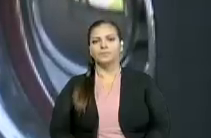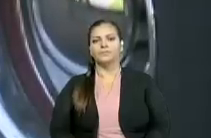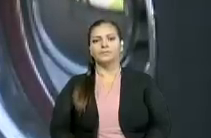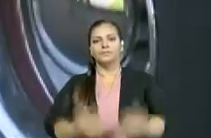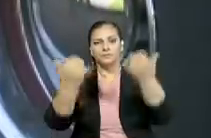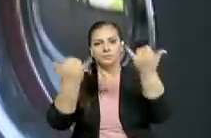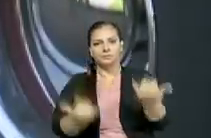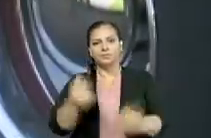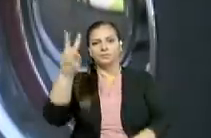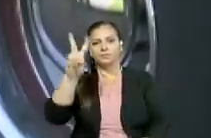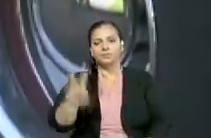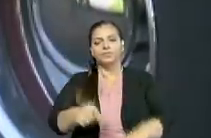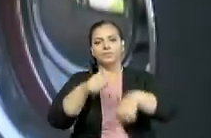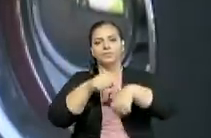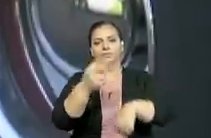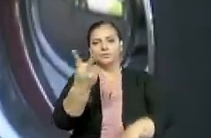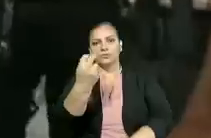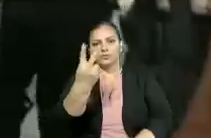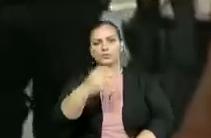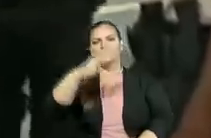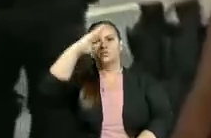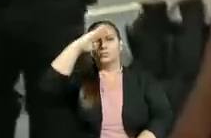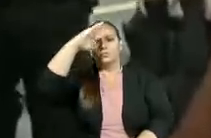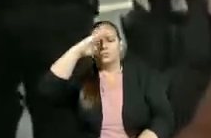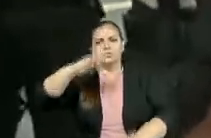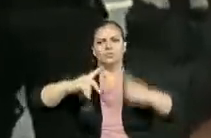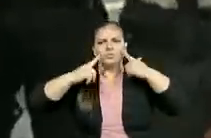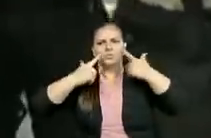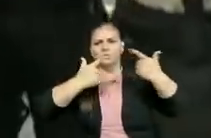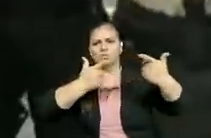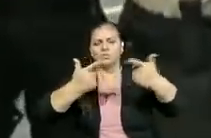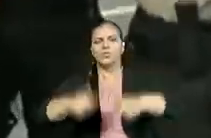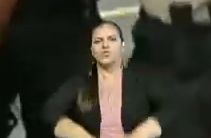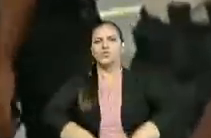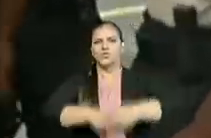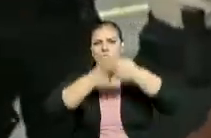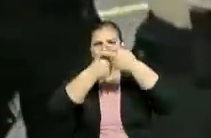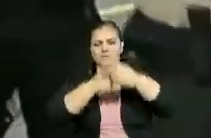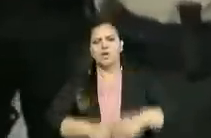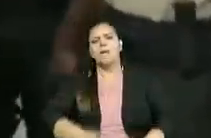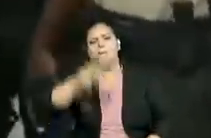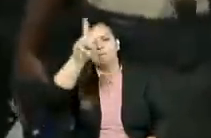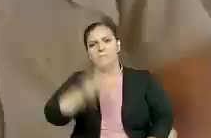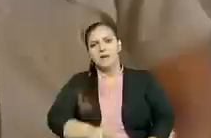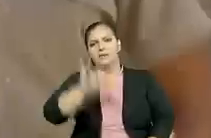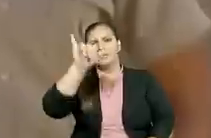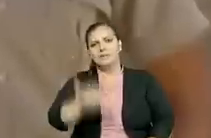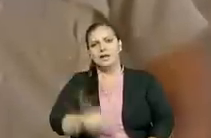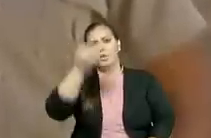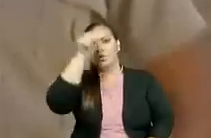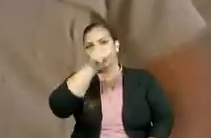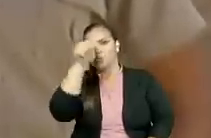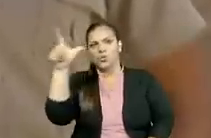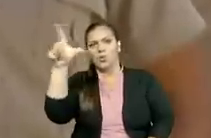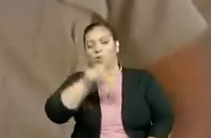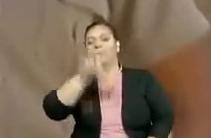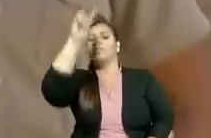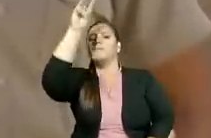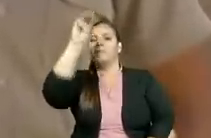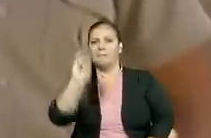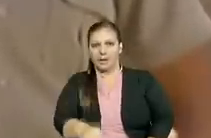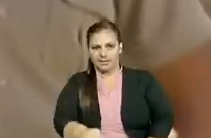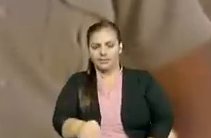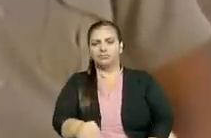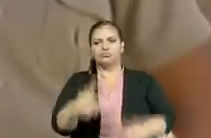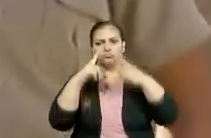El operativo de control y seguridad arrancará este viernes a partir de las 12 horas hasta el próximo martes 9 de octubre, 12 del día.